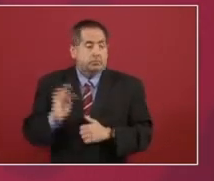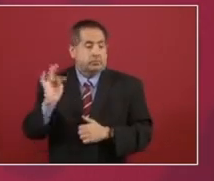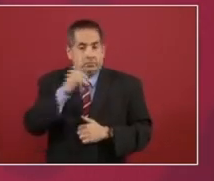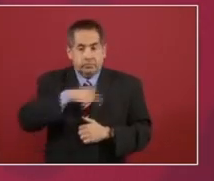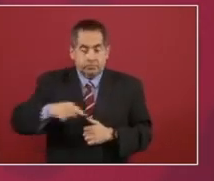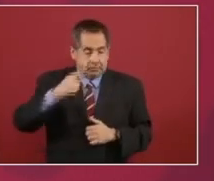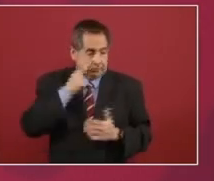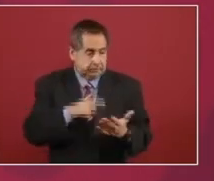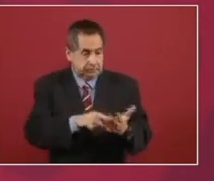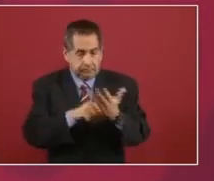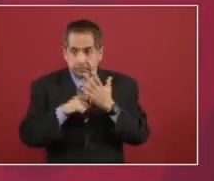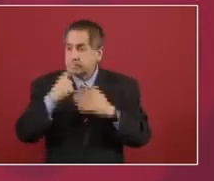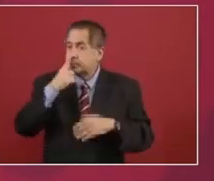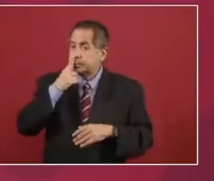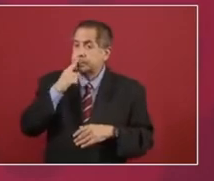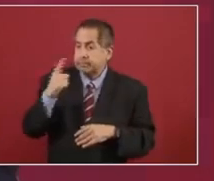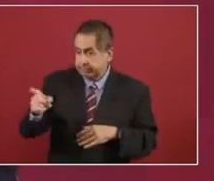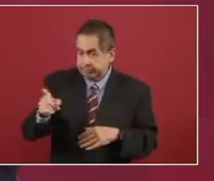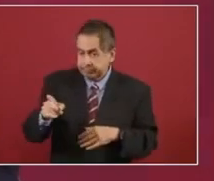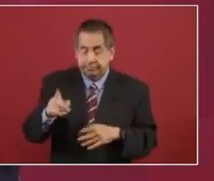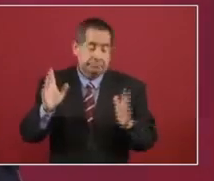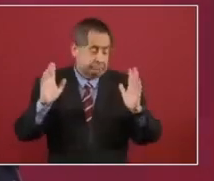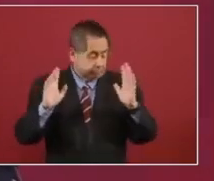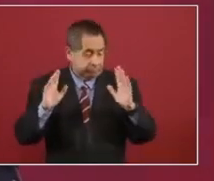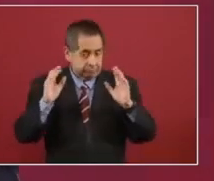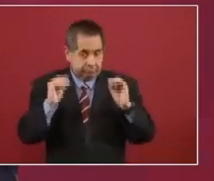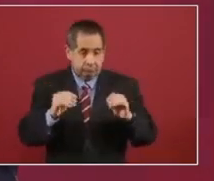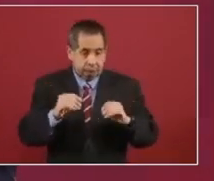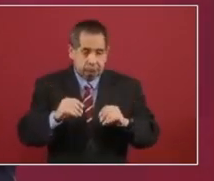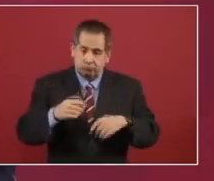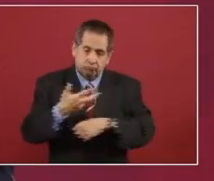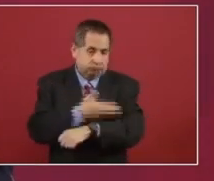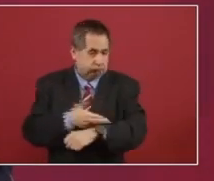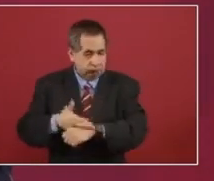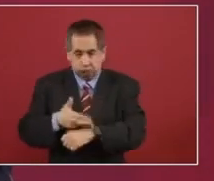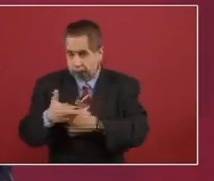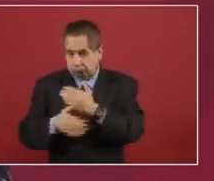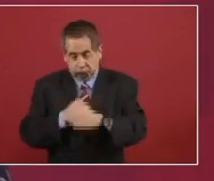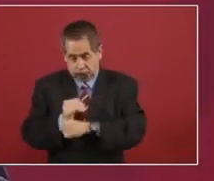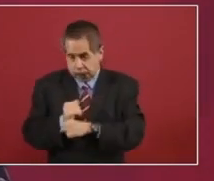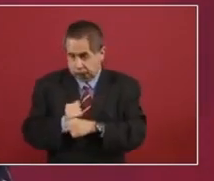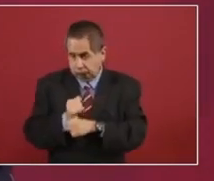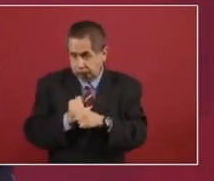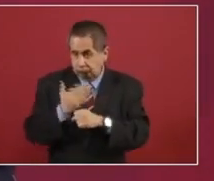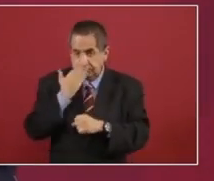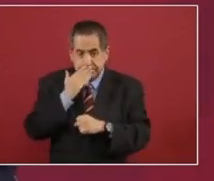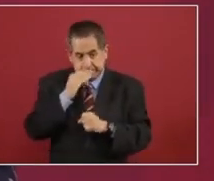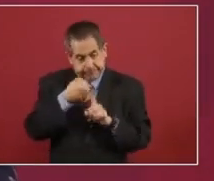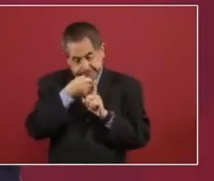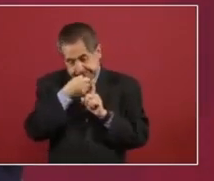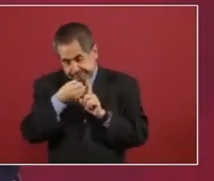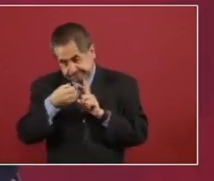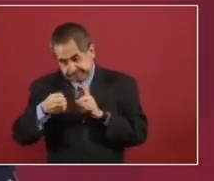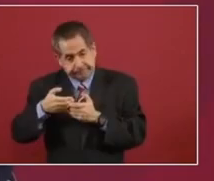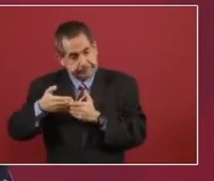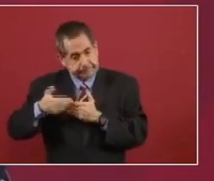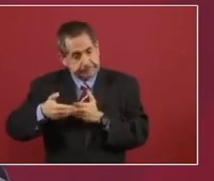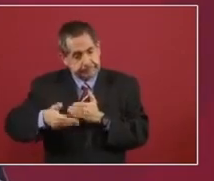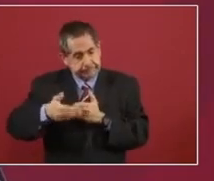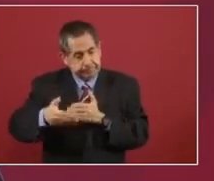si las presentamos, pues queremos que se les dé curso, que haya seguimiento, que